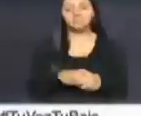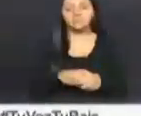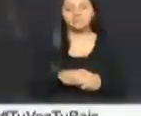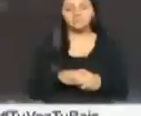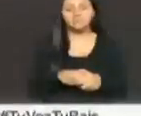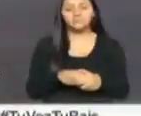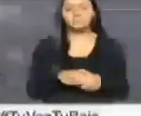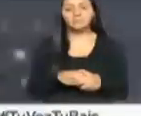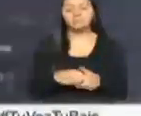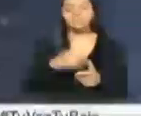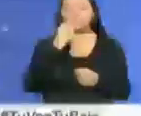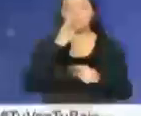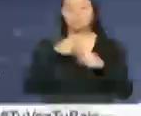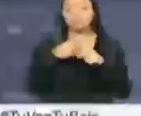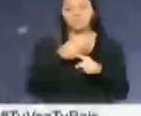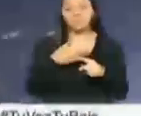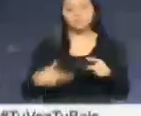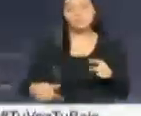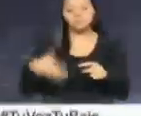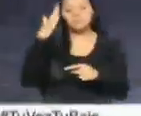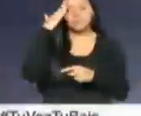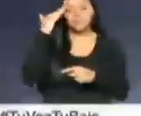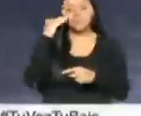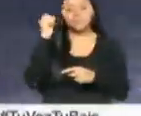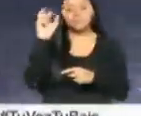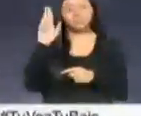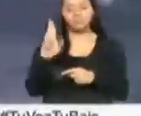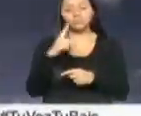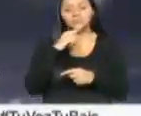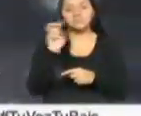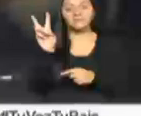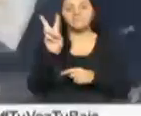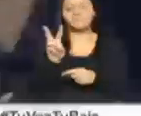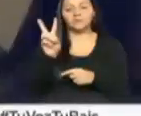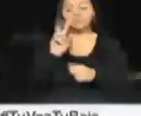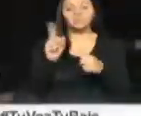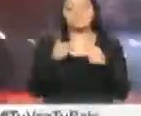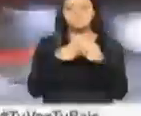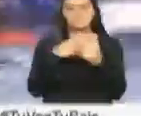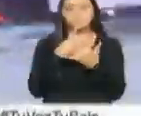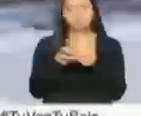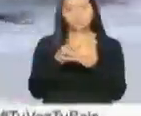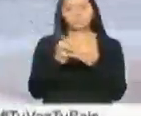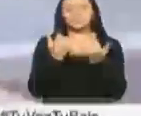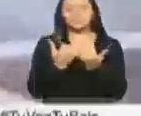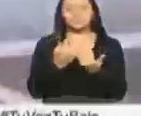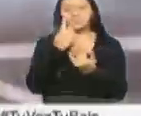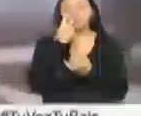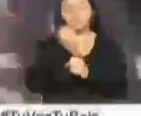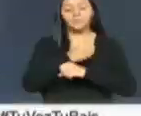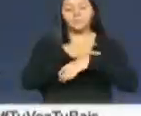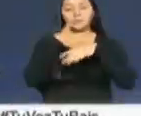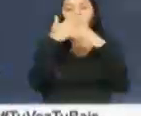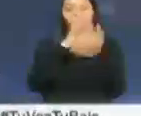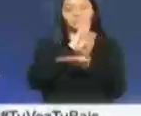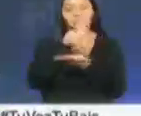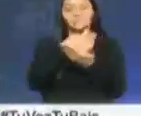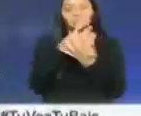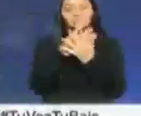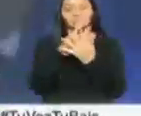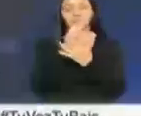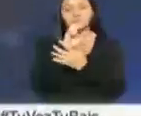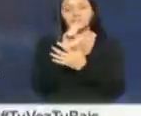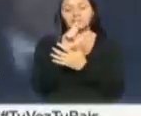La expresidenta de Corea del Sur, Park Geun-hye, pasaba el viernes su primer día presa. Llegó por la madrugada al centro de detención de